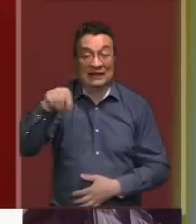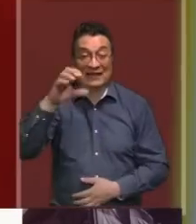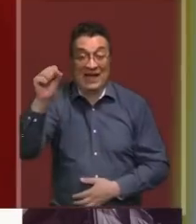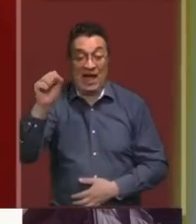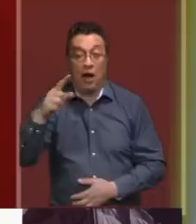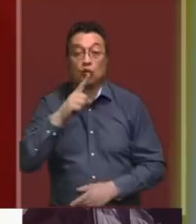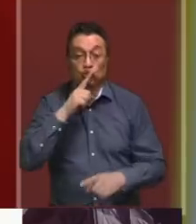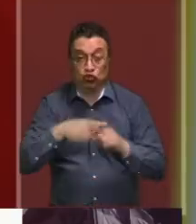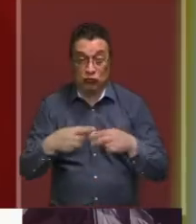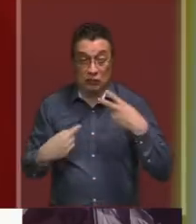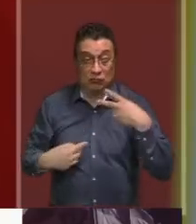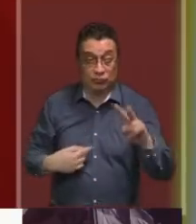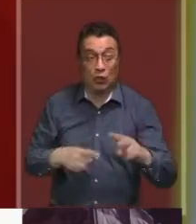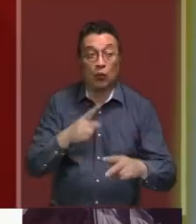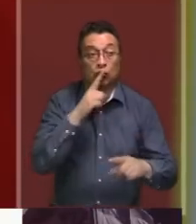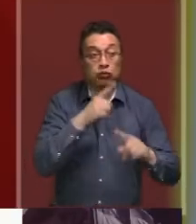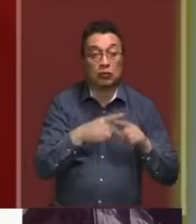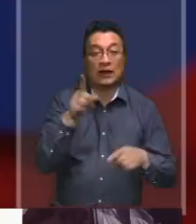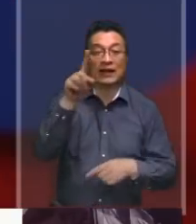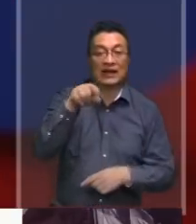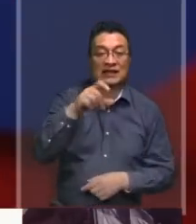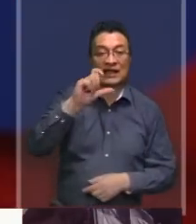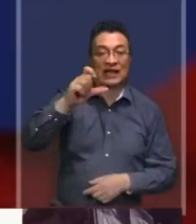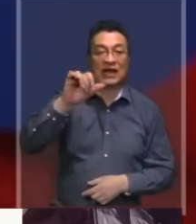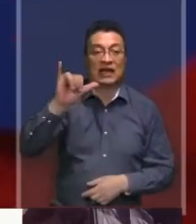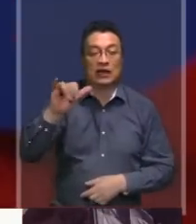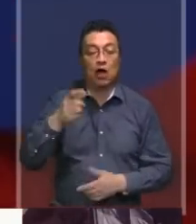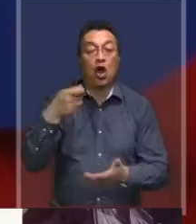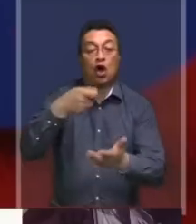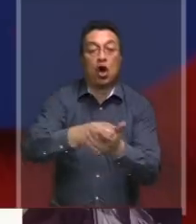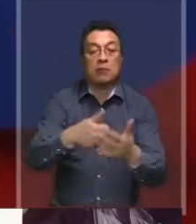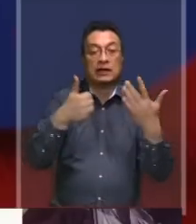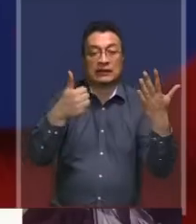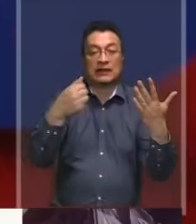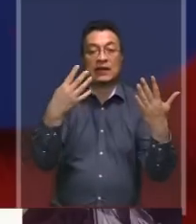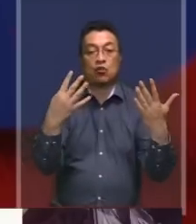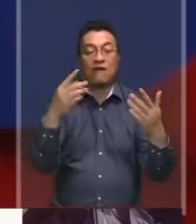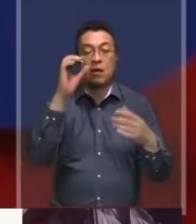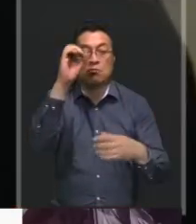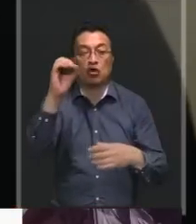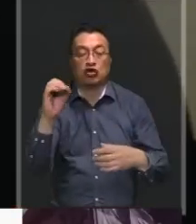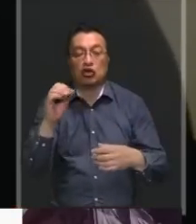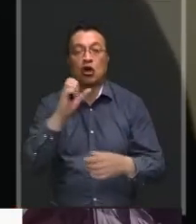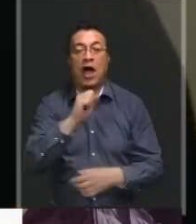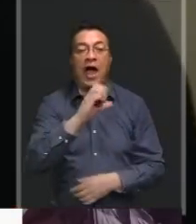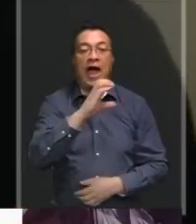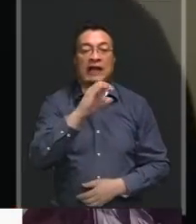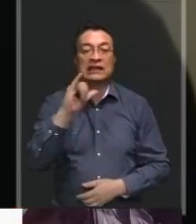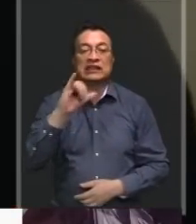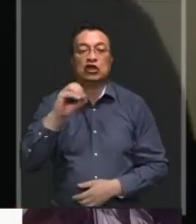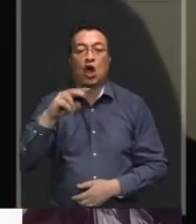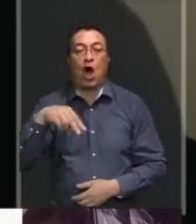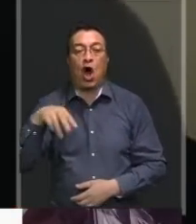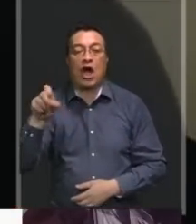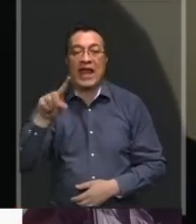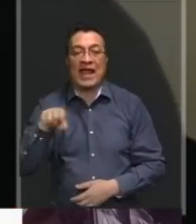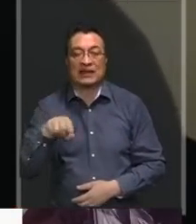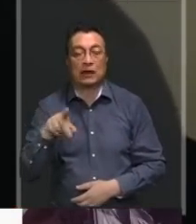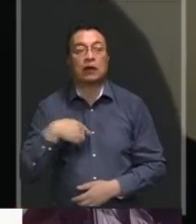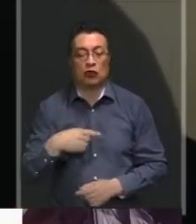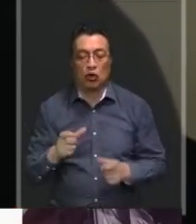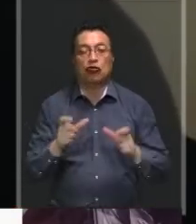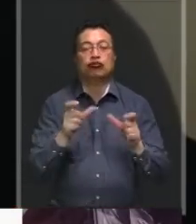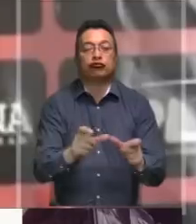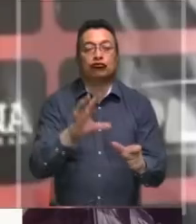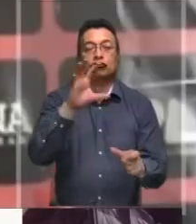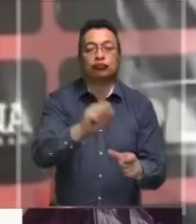nombre llamada SGI. Compró el 69,5% de las acciones y se transformó en el nuevo controlador